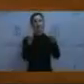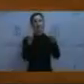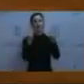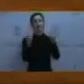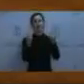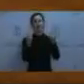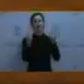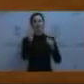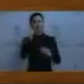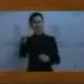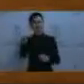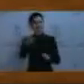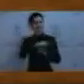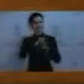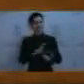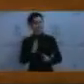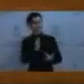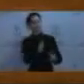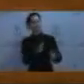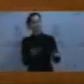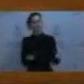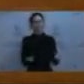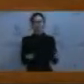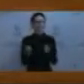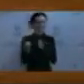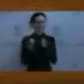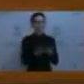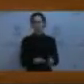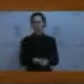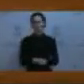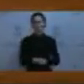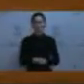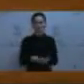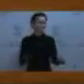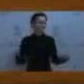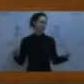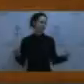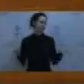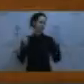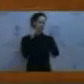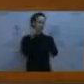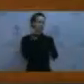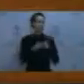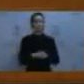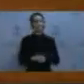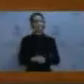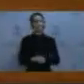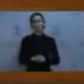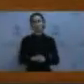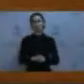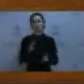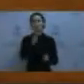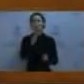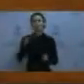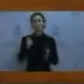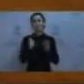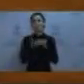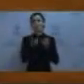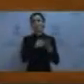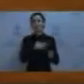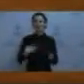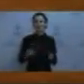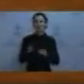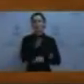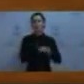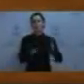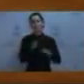la estatal y resulta que la empeora. Eso ya es cum laude. De hecho, mire, el PP pretende enmendar algunos de estos